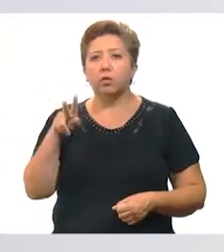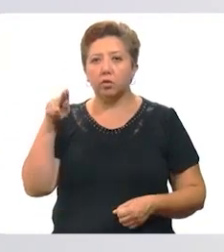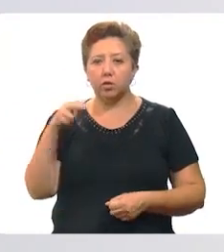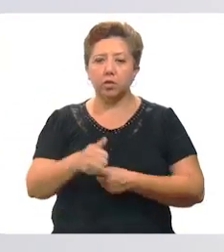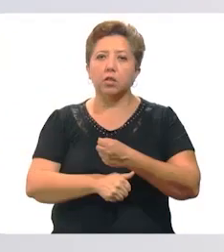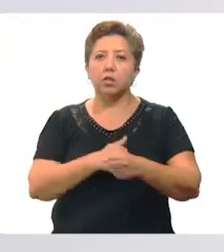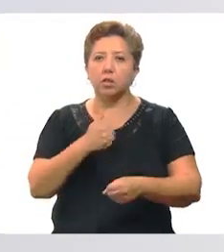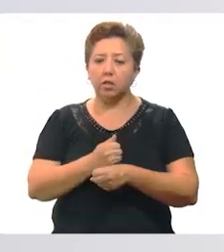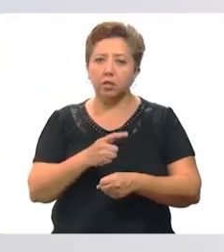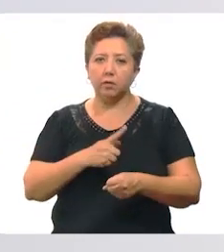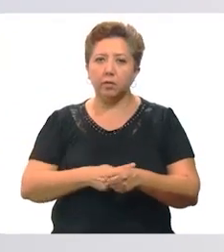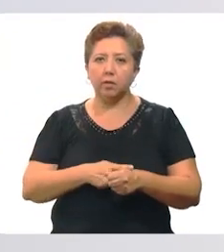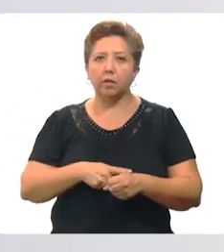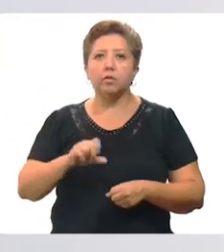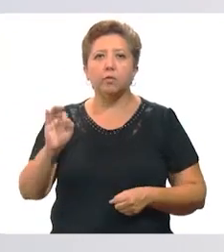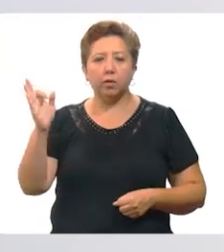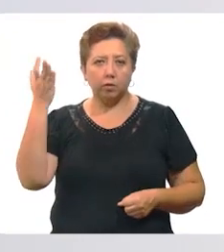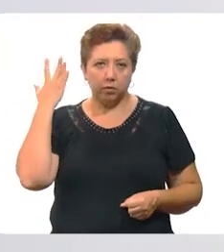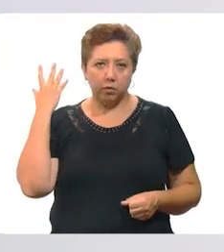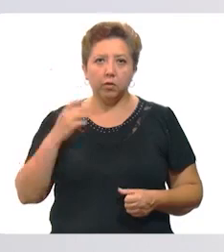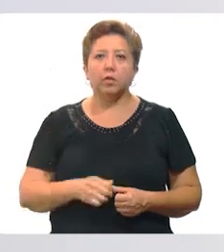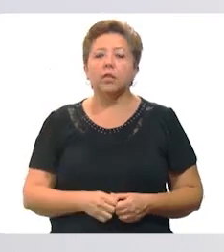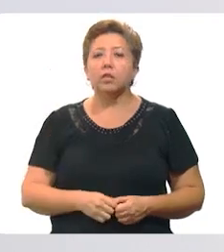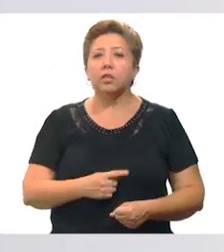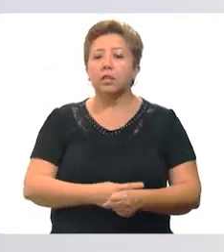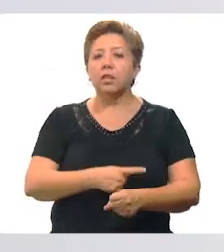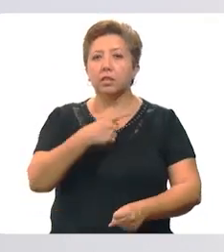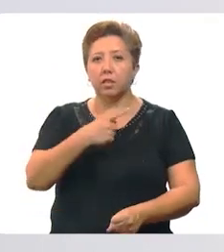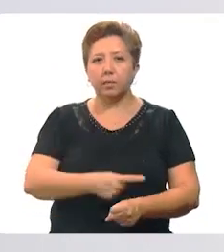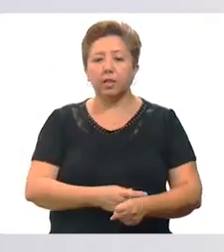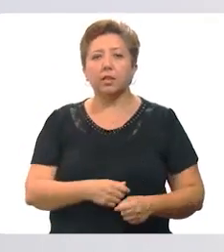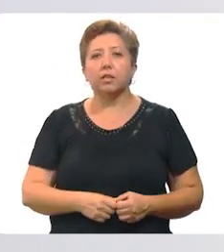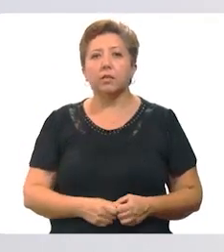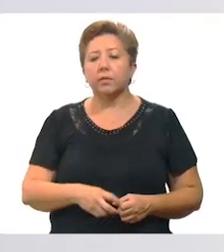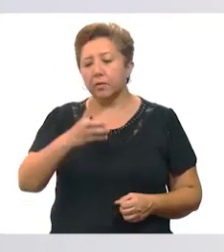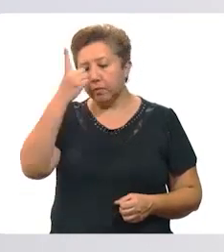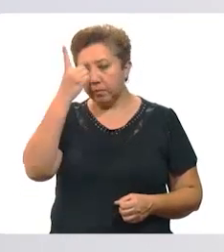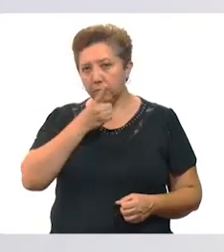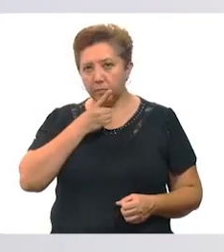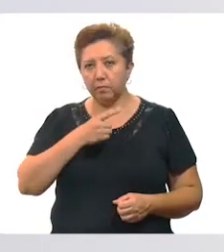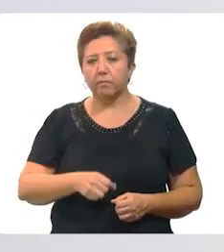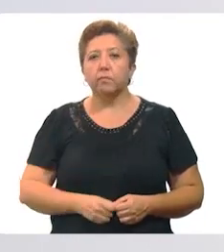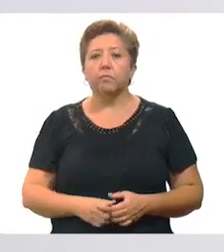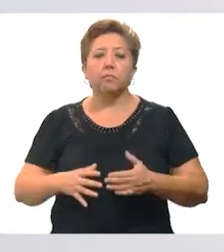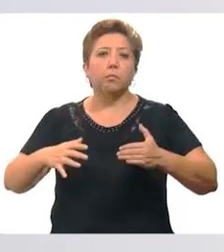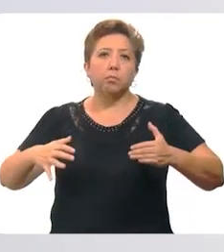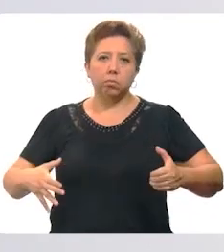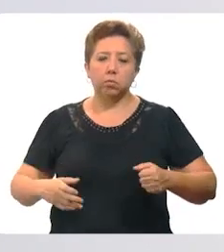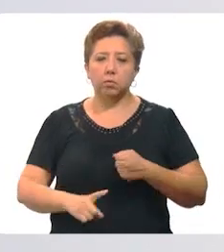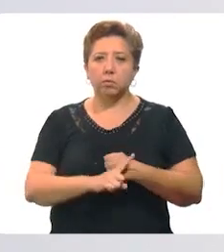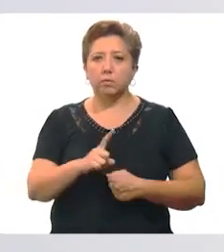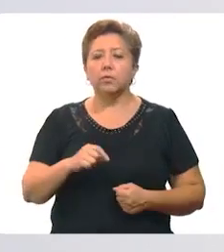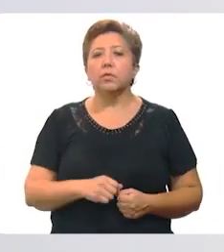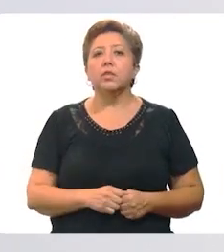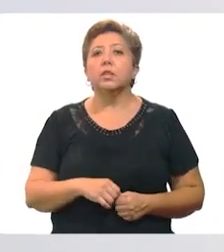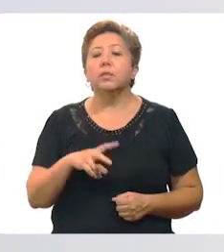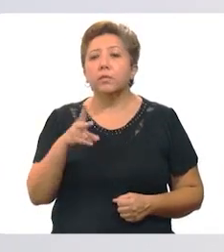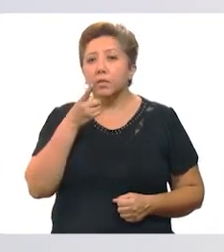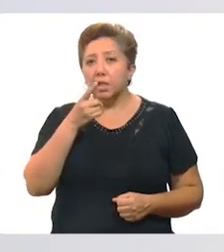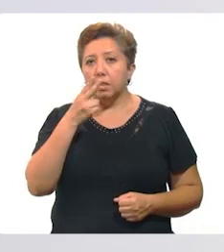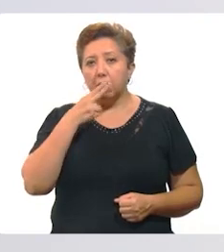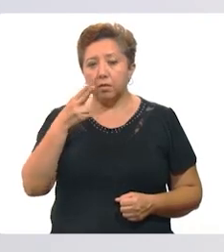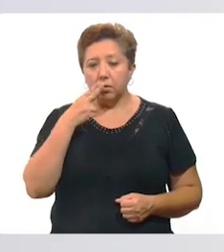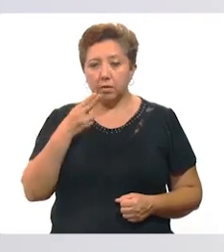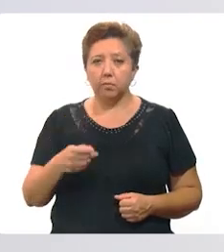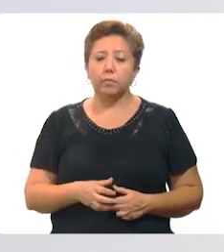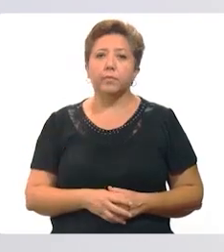80 años. Sus principales enfermedades fueron hipertensión arterial sistémica, diabetes mellitus, obesidad, inmunosupresión y